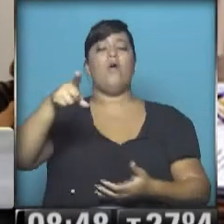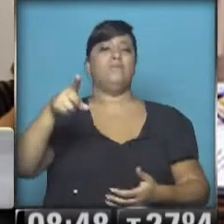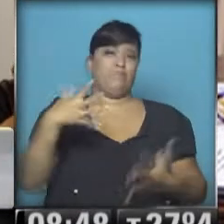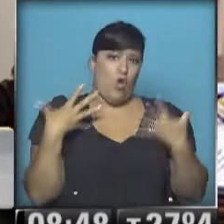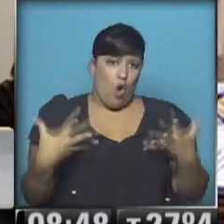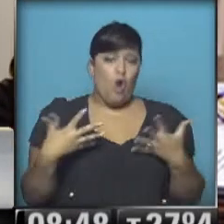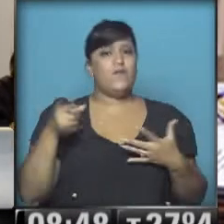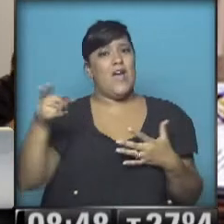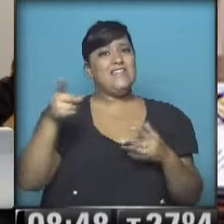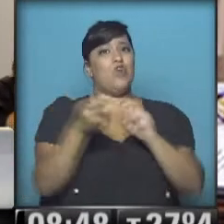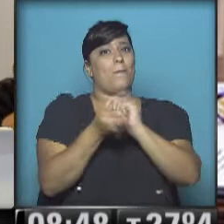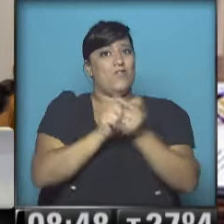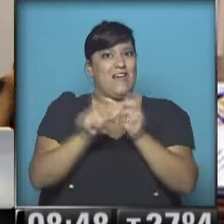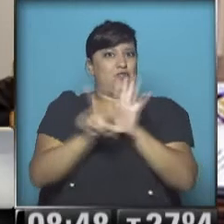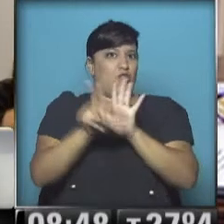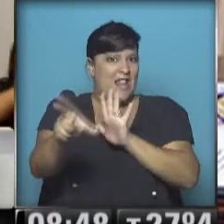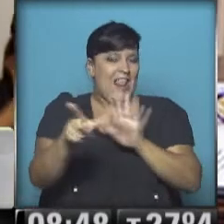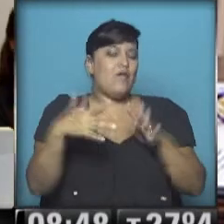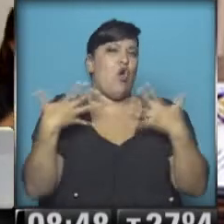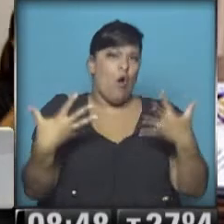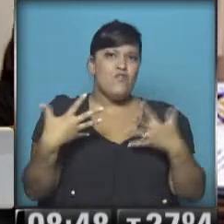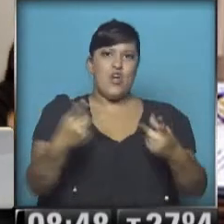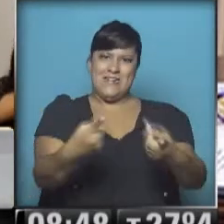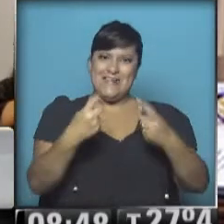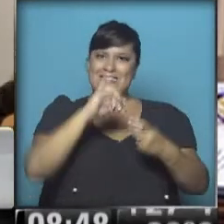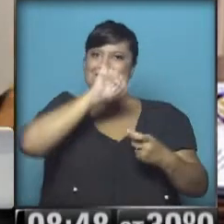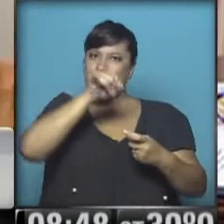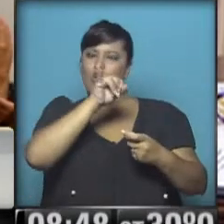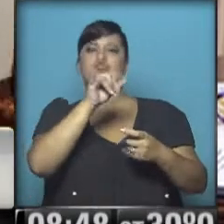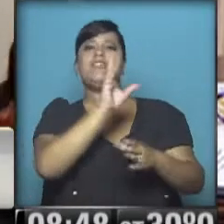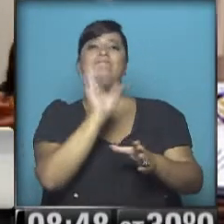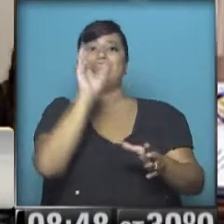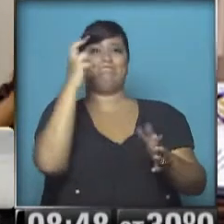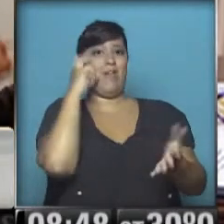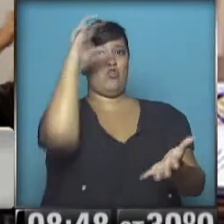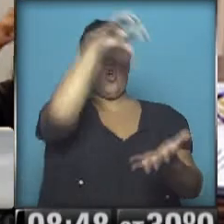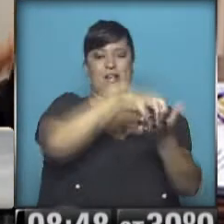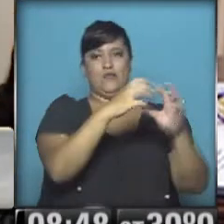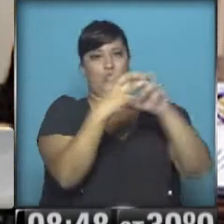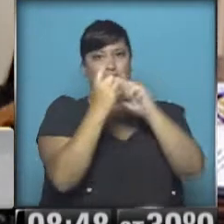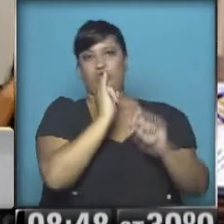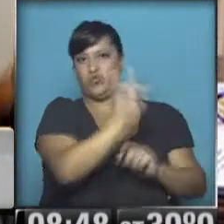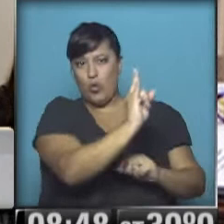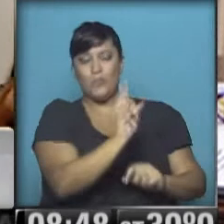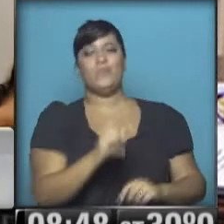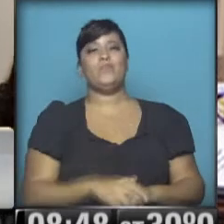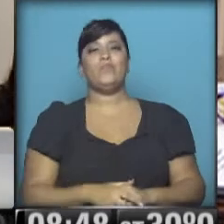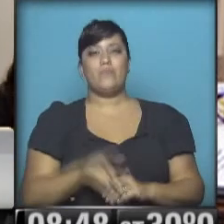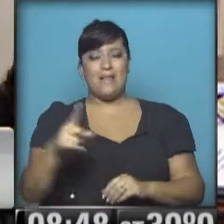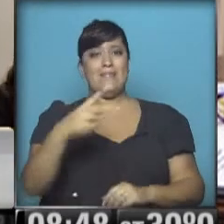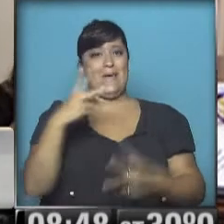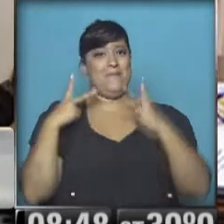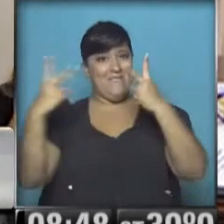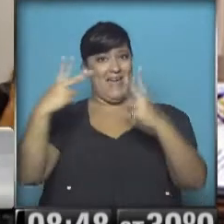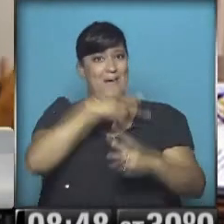esto obviamente es una modificación de ley, exige la intervención del Congreso Nacional, va a ser remitido antes de mi